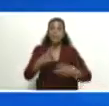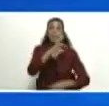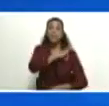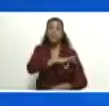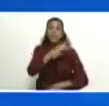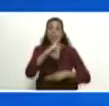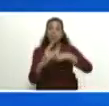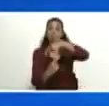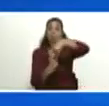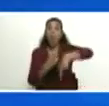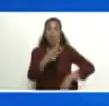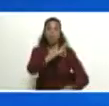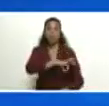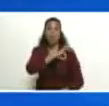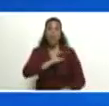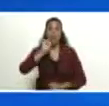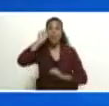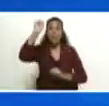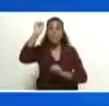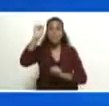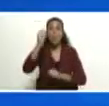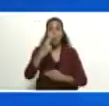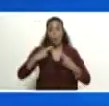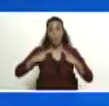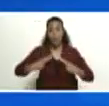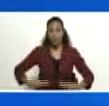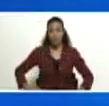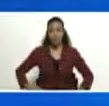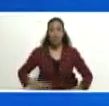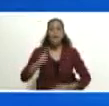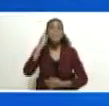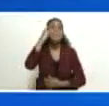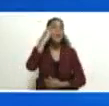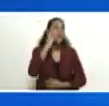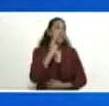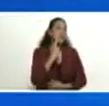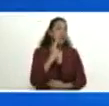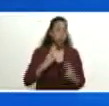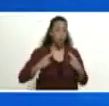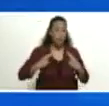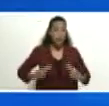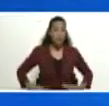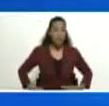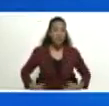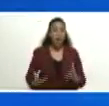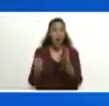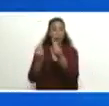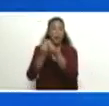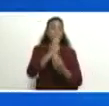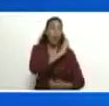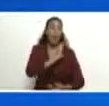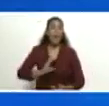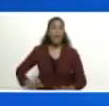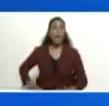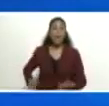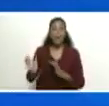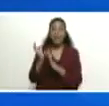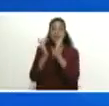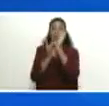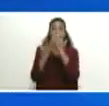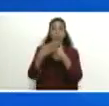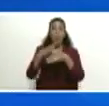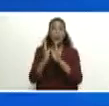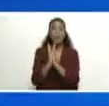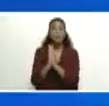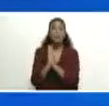socialismo humanista bolivariano. Somos humanistas en Cristo. Ponemos al ser humano, como